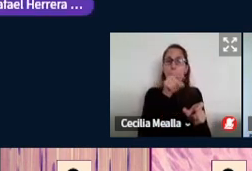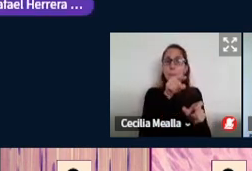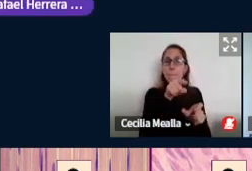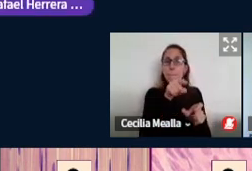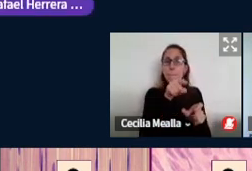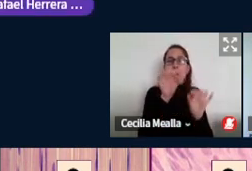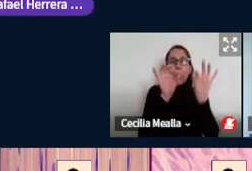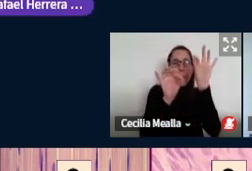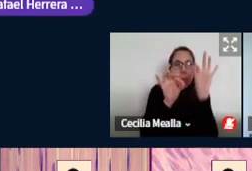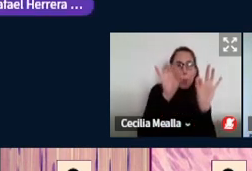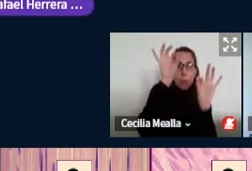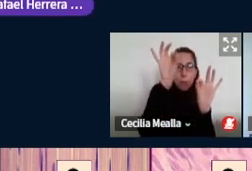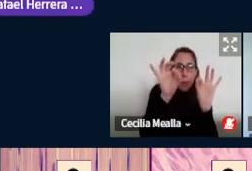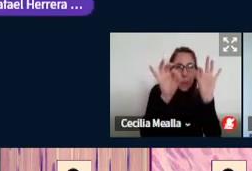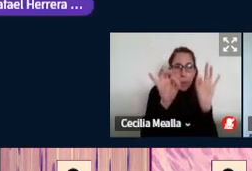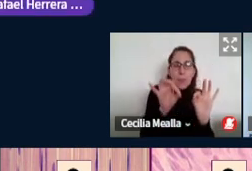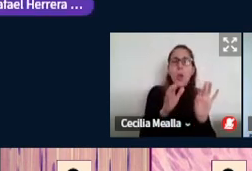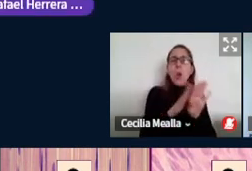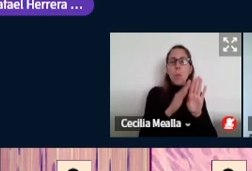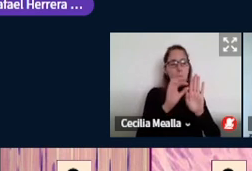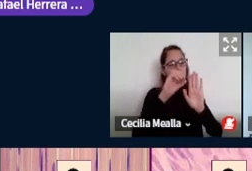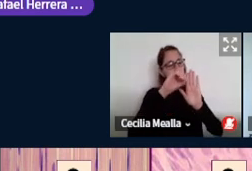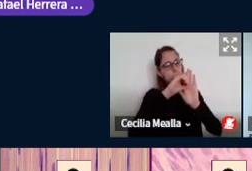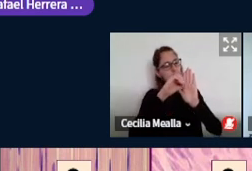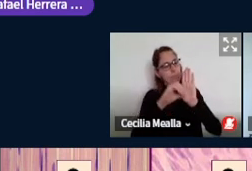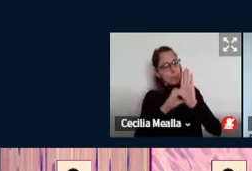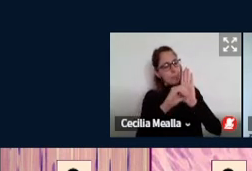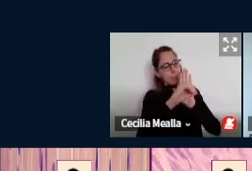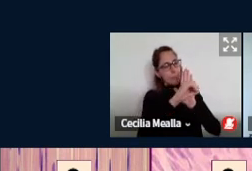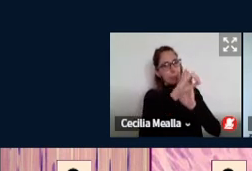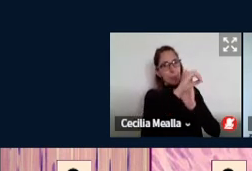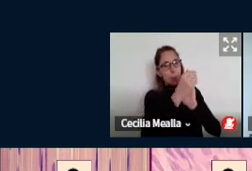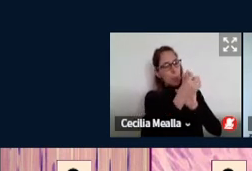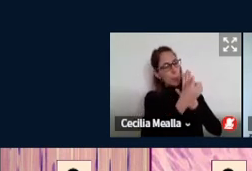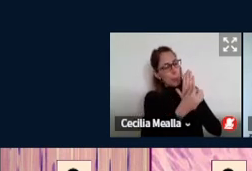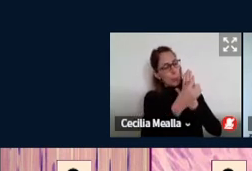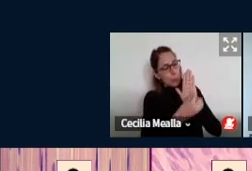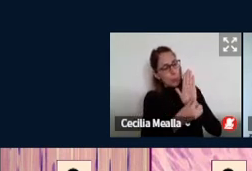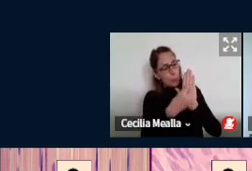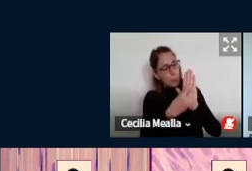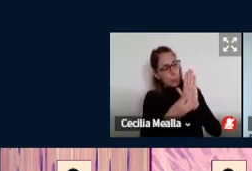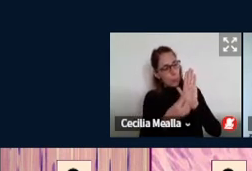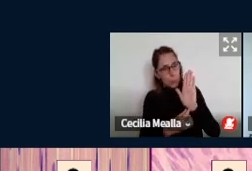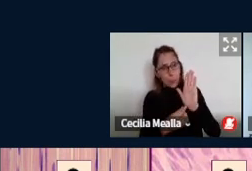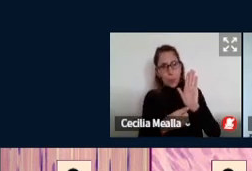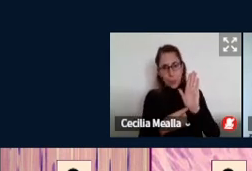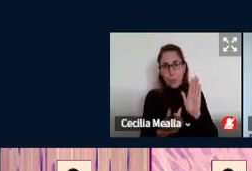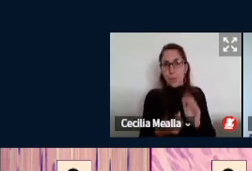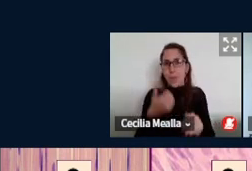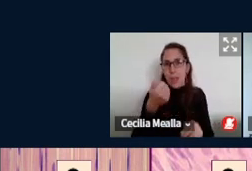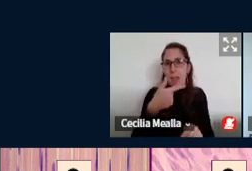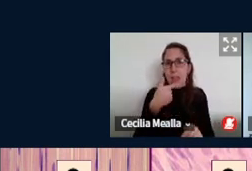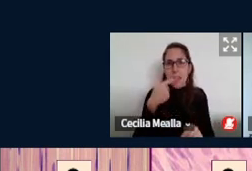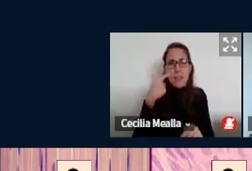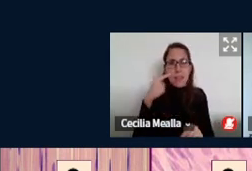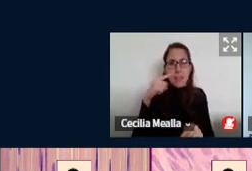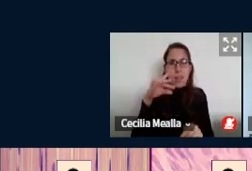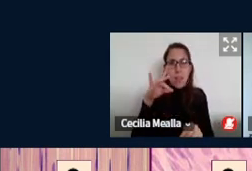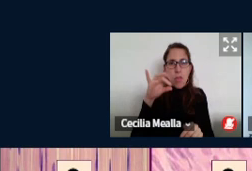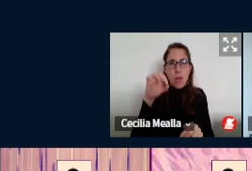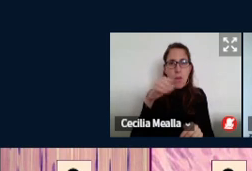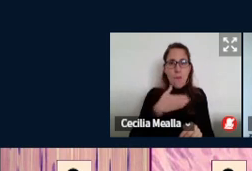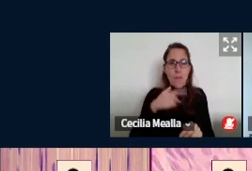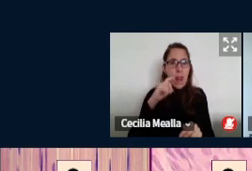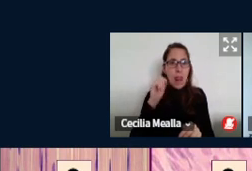estas estructuras paralelas que se ven acidófilas o sinofílicas,